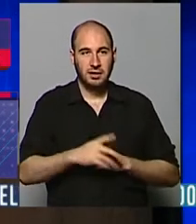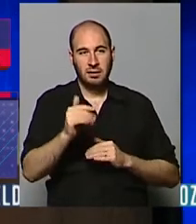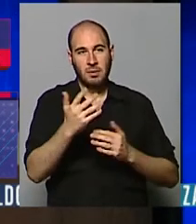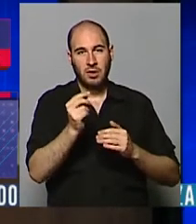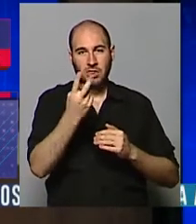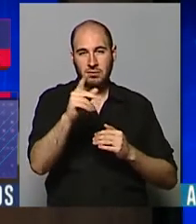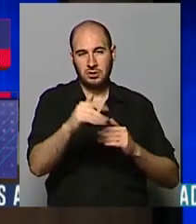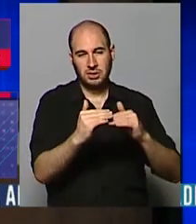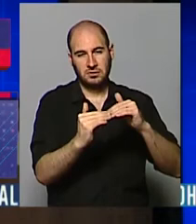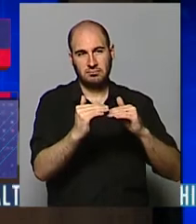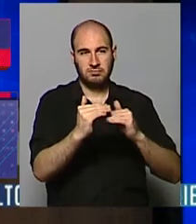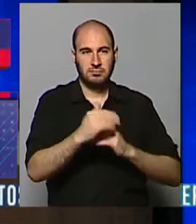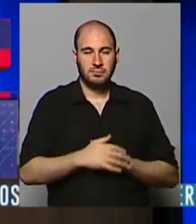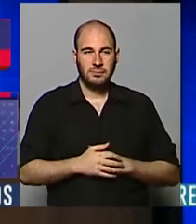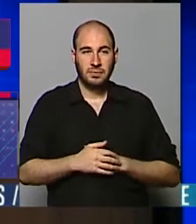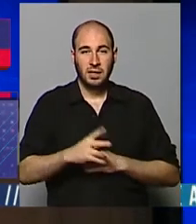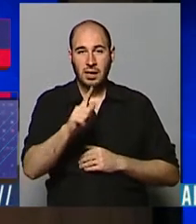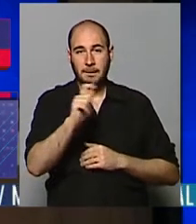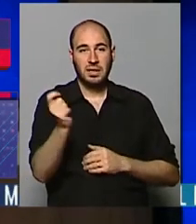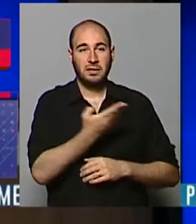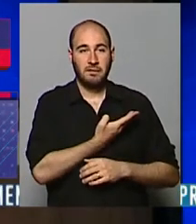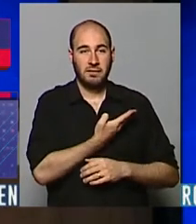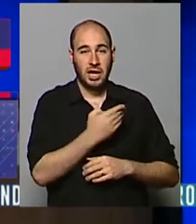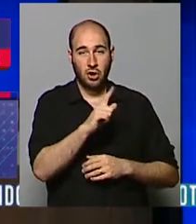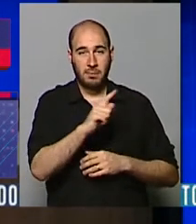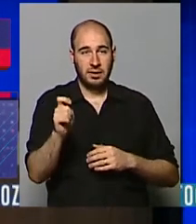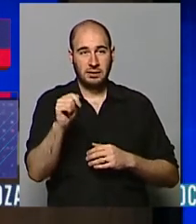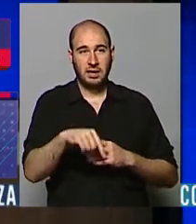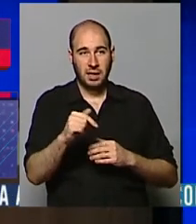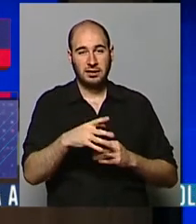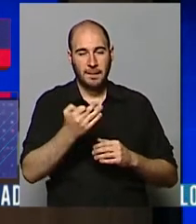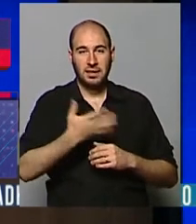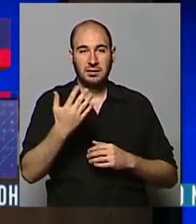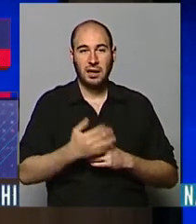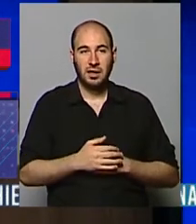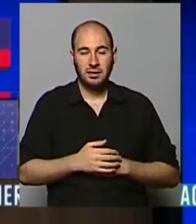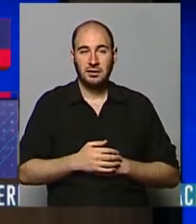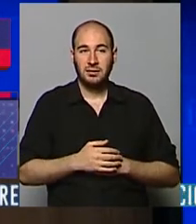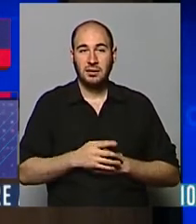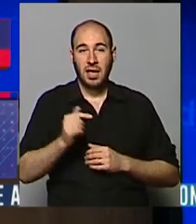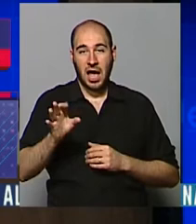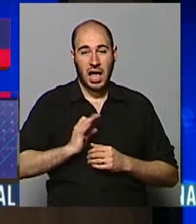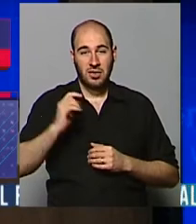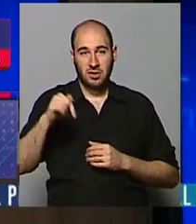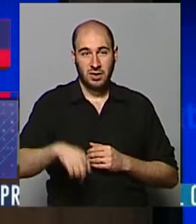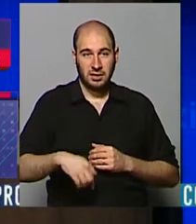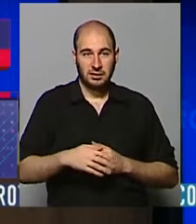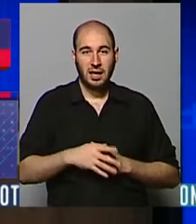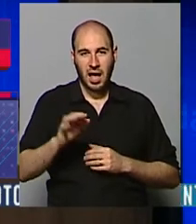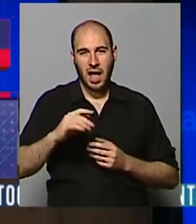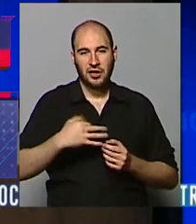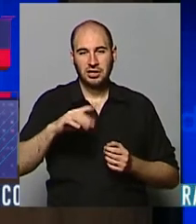cerca del 2% en el mes de febrero es un mes es bastante particular en este caso en este año en